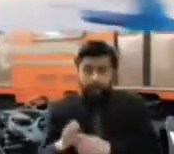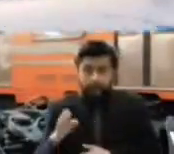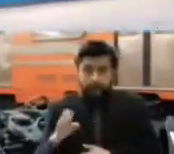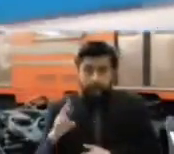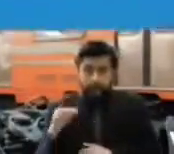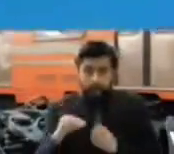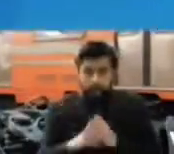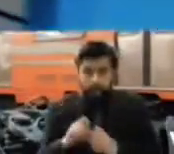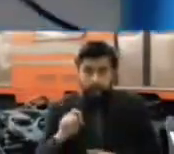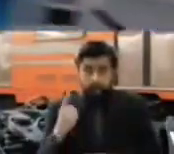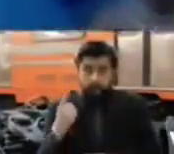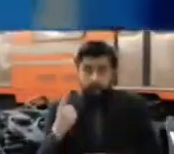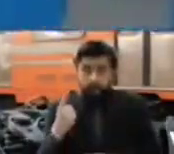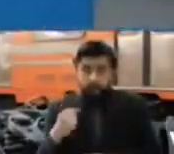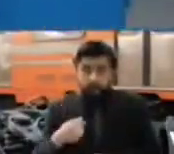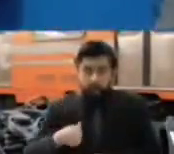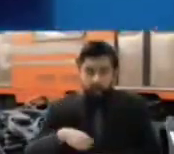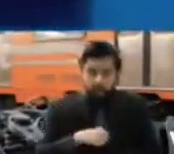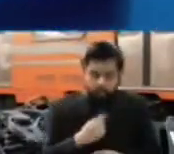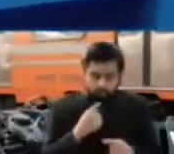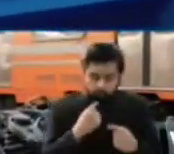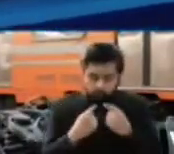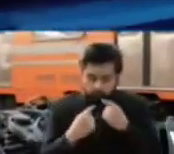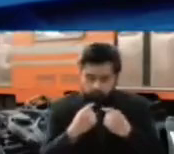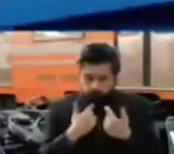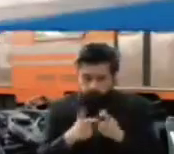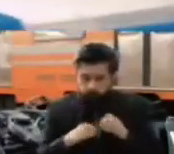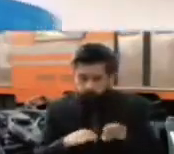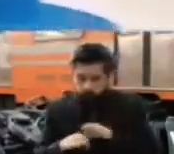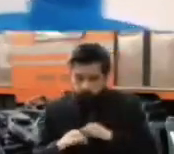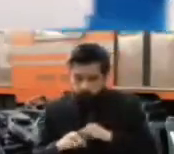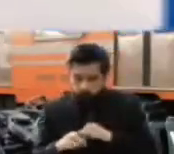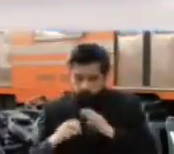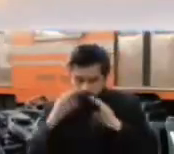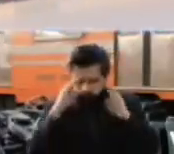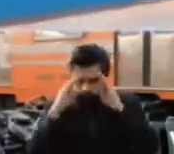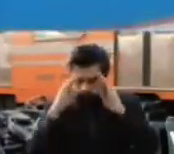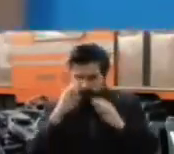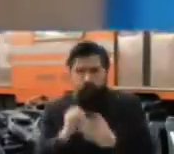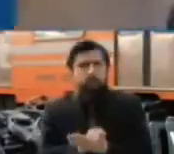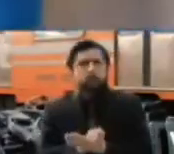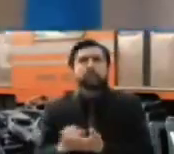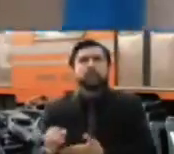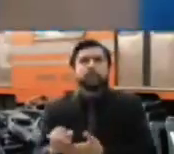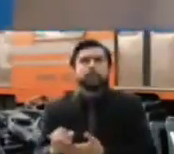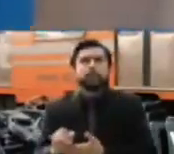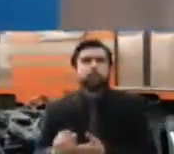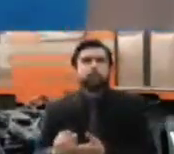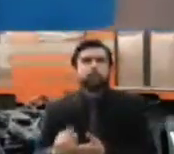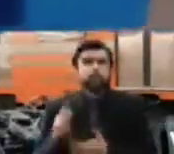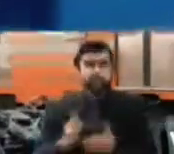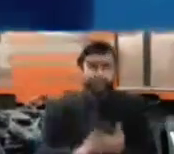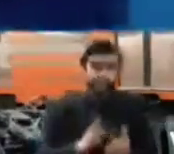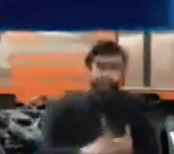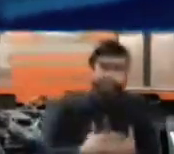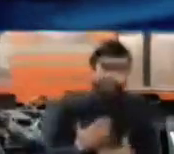del 2021, lo que hicimos fue tomar la decisión de que no podíamos regresar a lo que